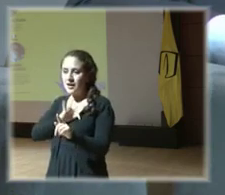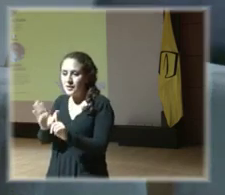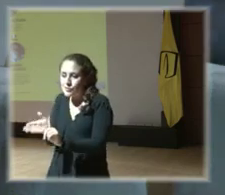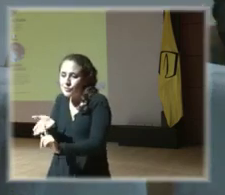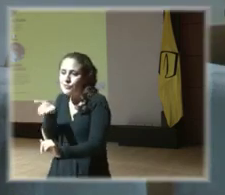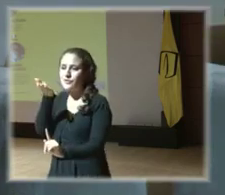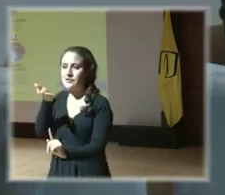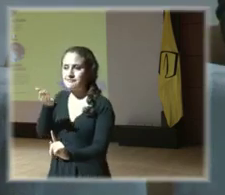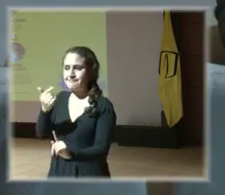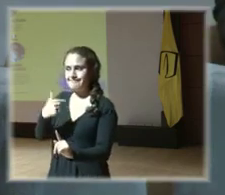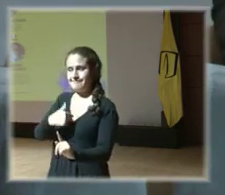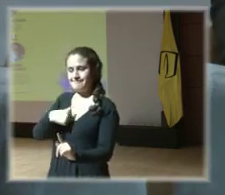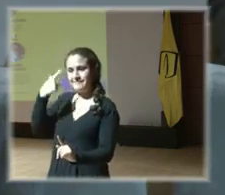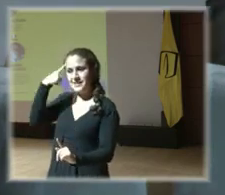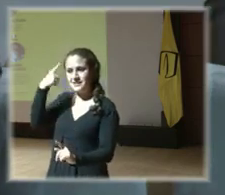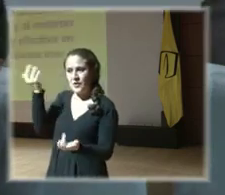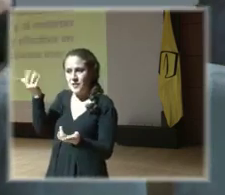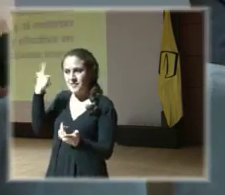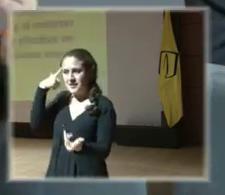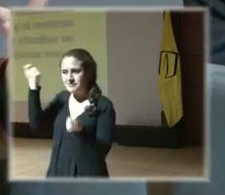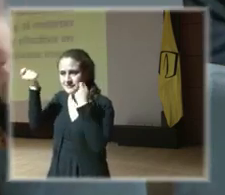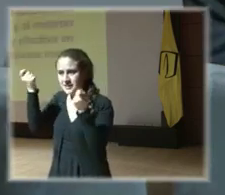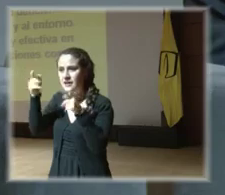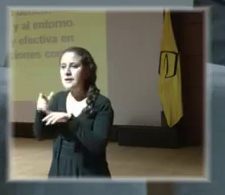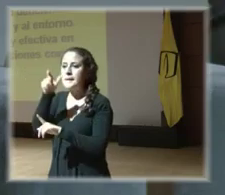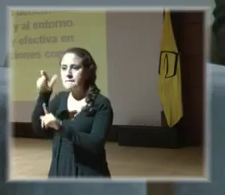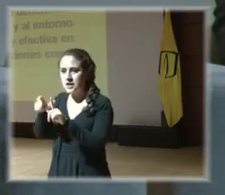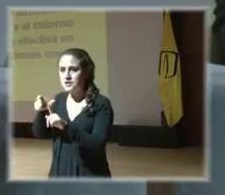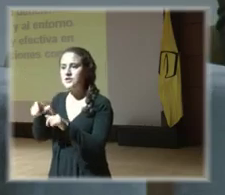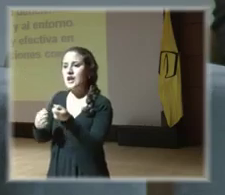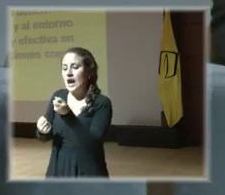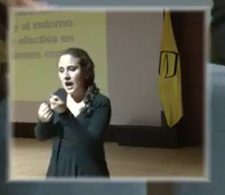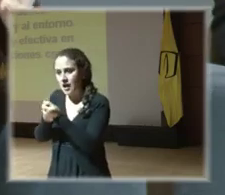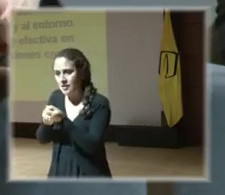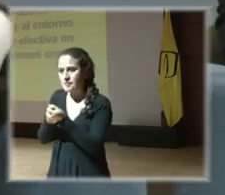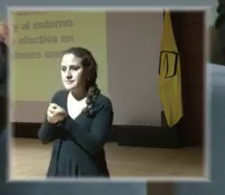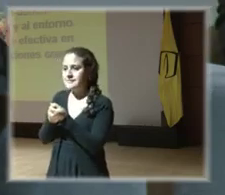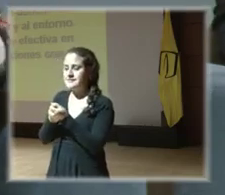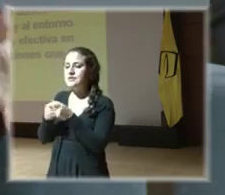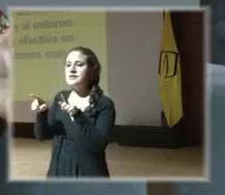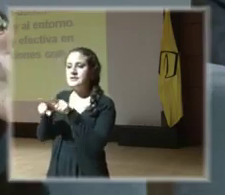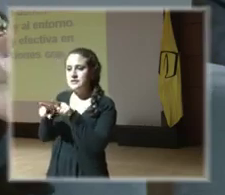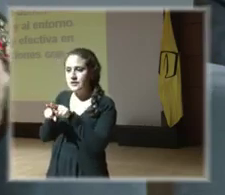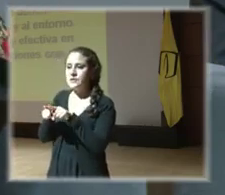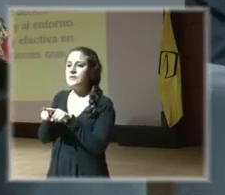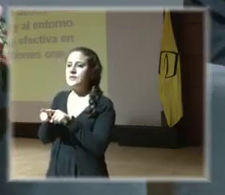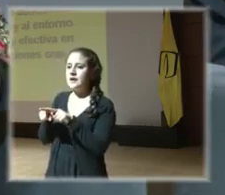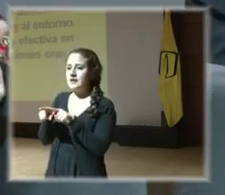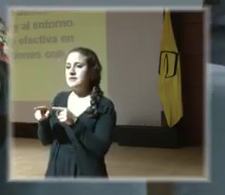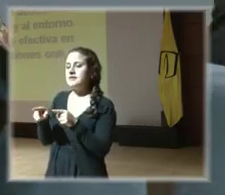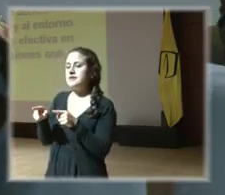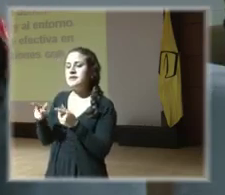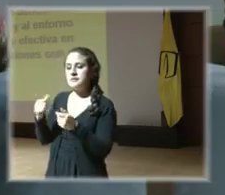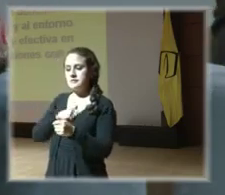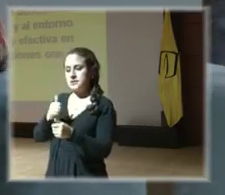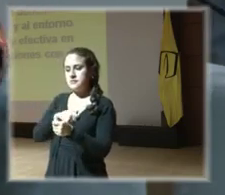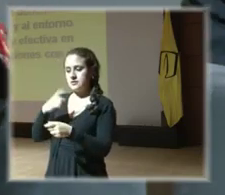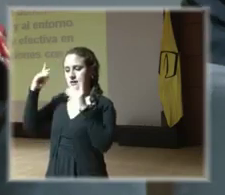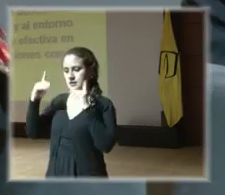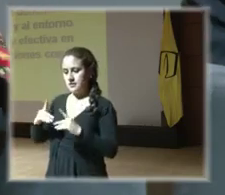creativo estratégicamente al decir que una persona que ya tiene los apoyos o que ha desarrollado como la capacidad de tomar decisiones